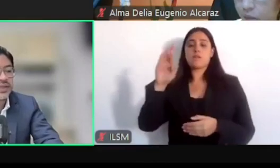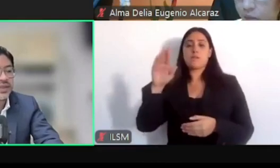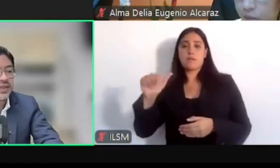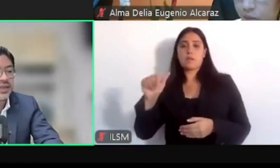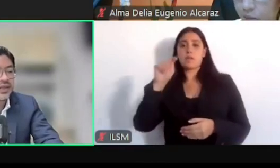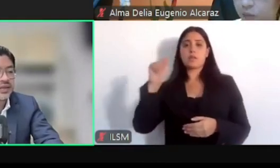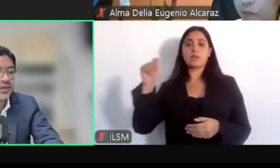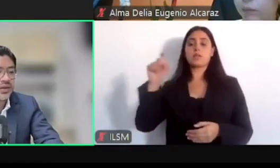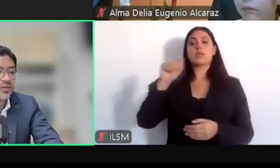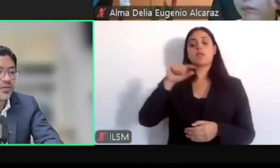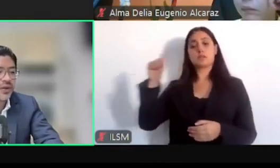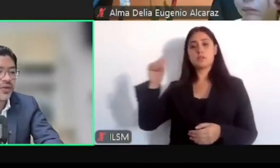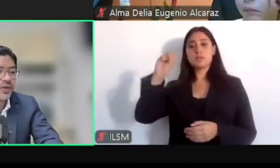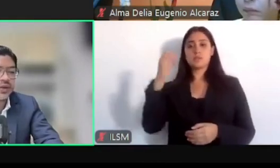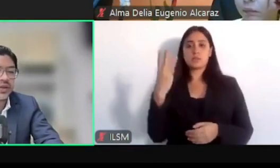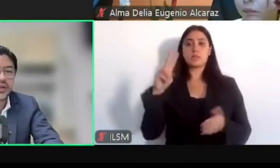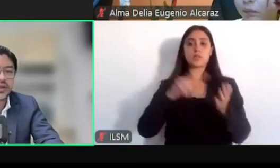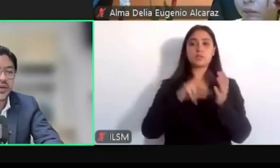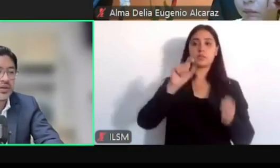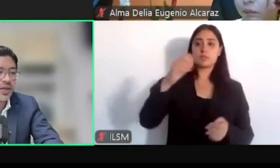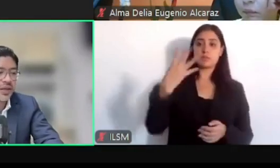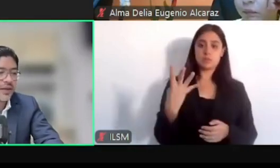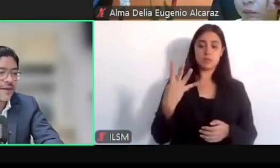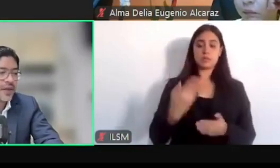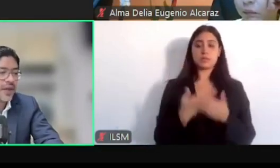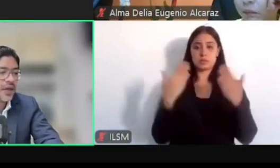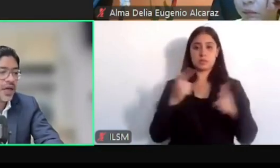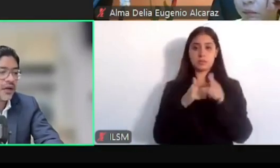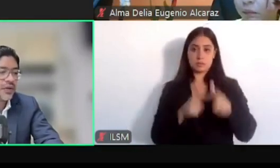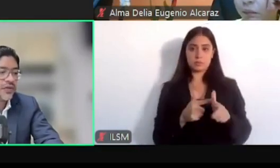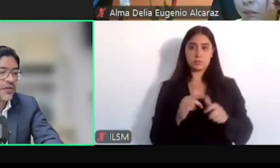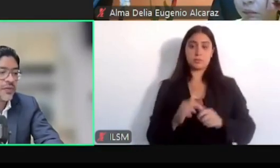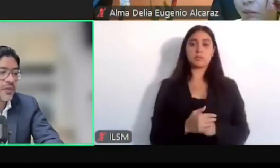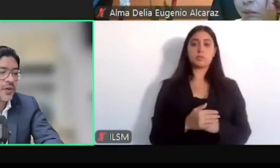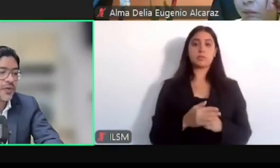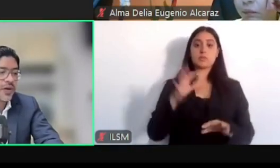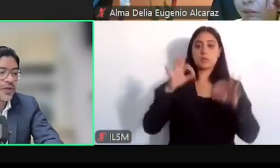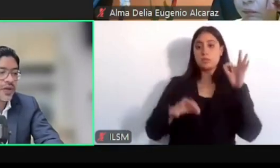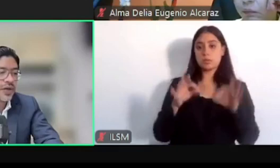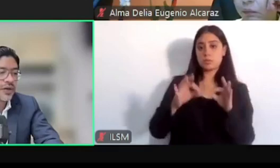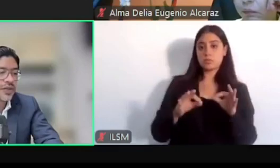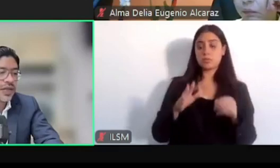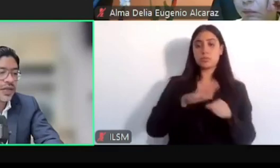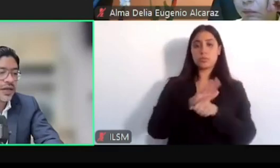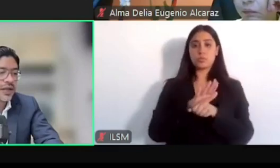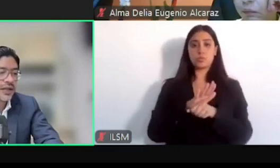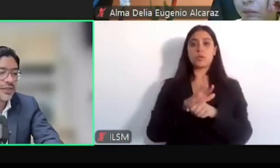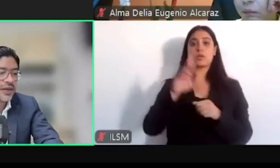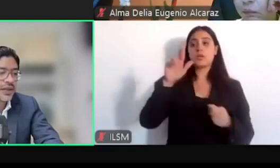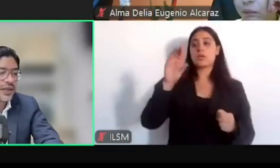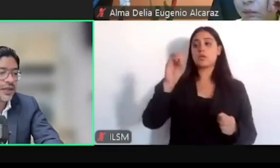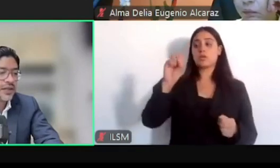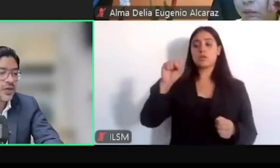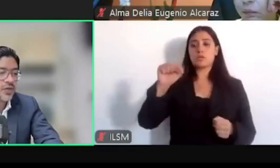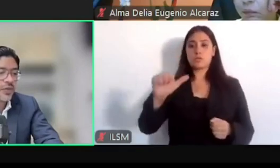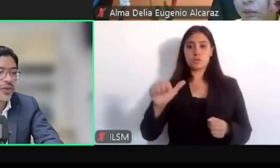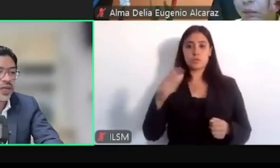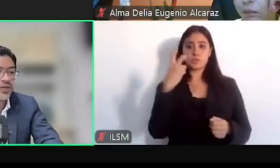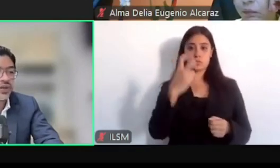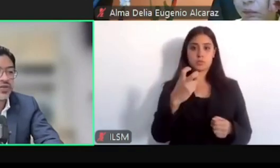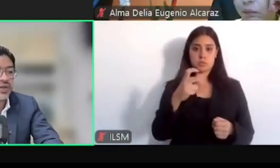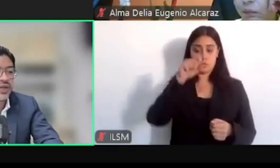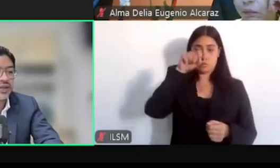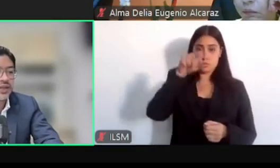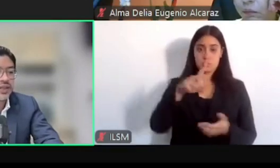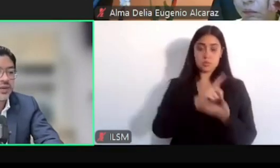dial 63 dial 2024 al tenor de lo siguiente el juicio fue promovido por la ciudadana Ros Areli Hernández Martínez por su propio